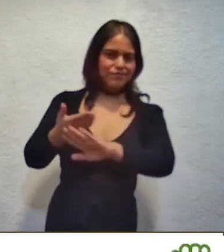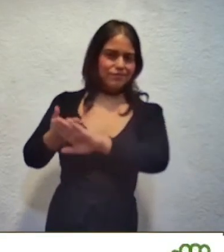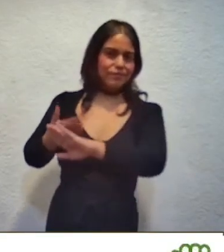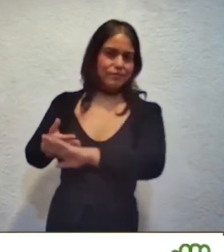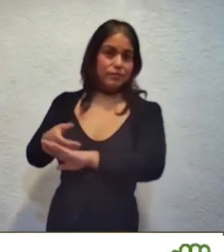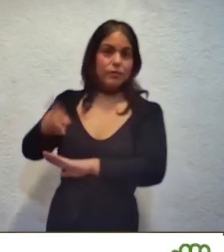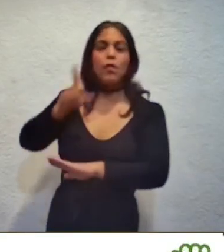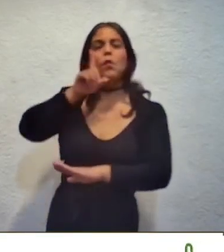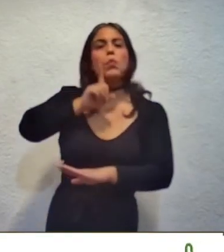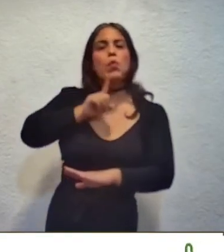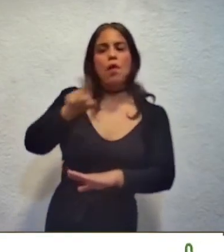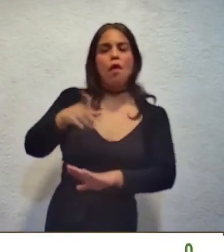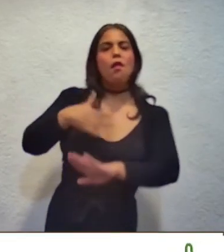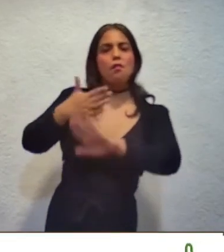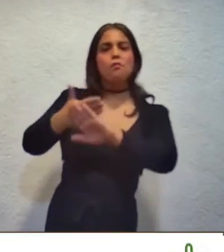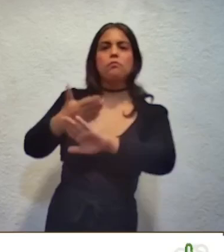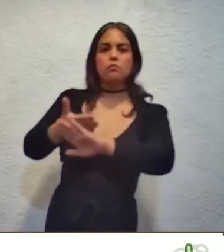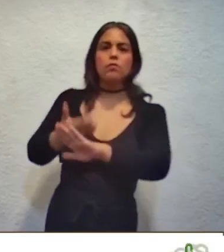razón de género